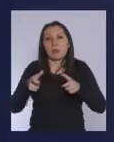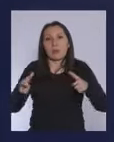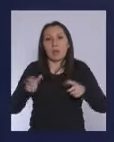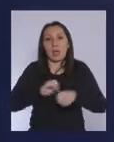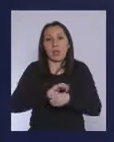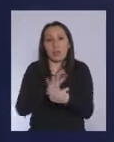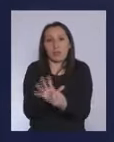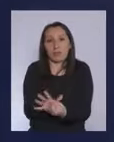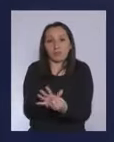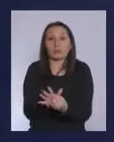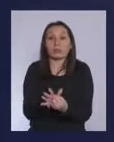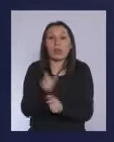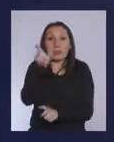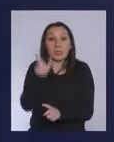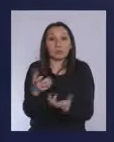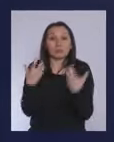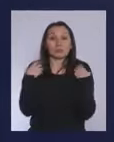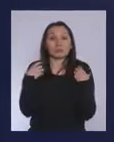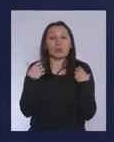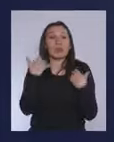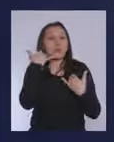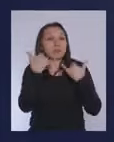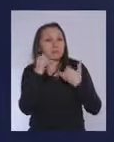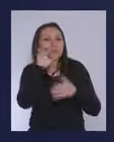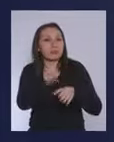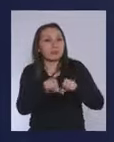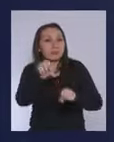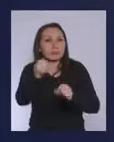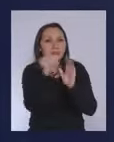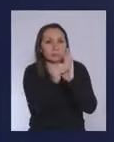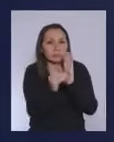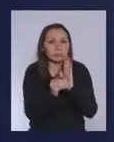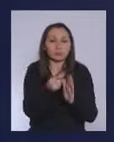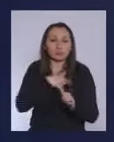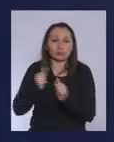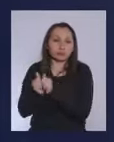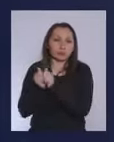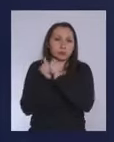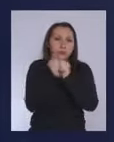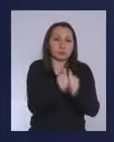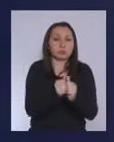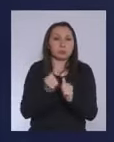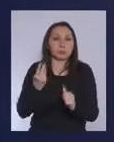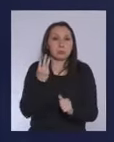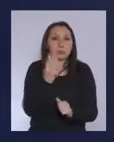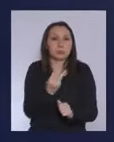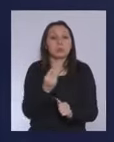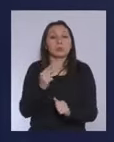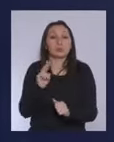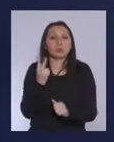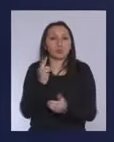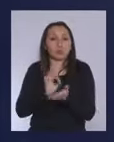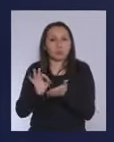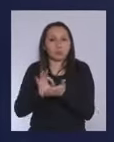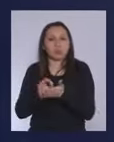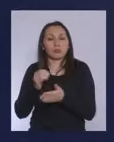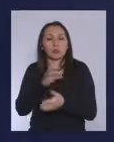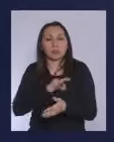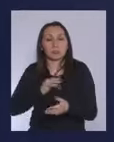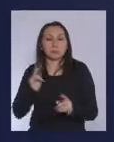en relación a los trazadores hace ya 23 semanas atrás nosotros fuimos junto al ministro y al subsecretario de redes asistenciales donde